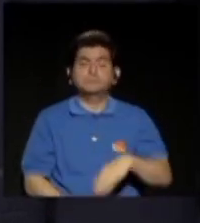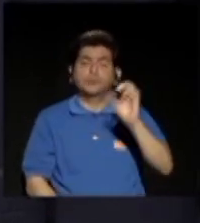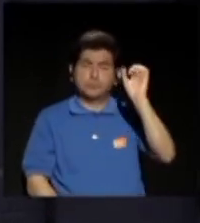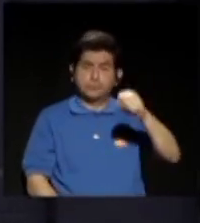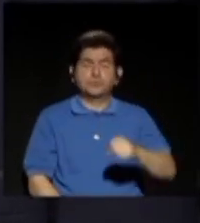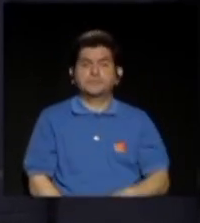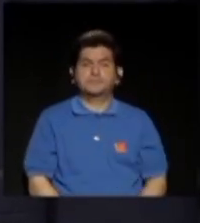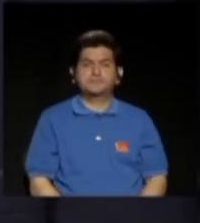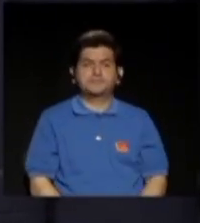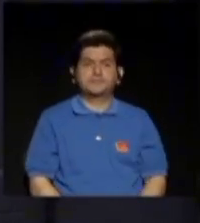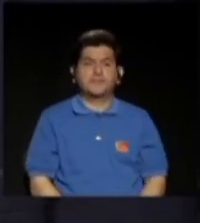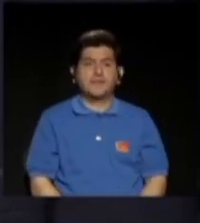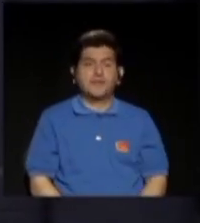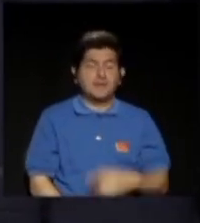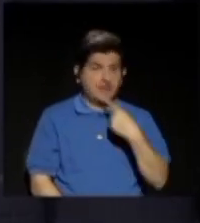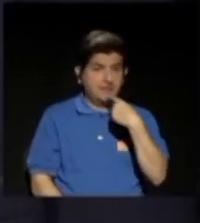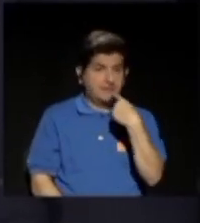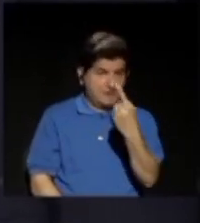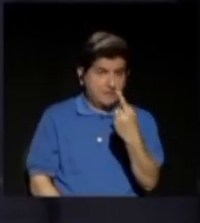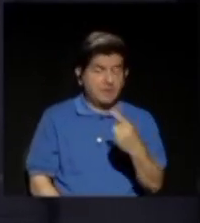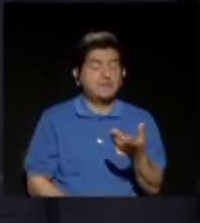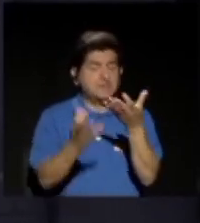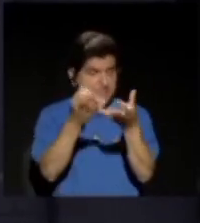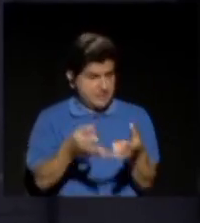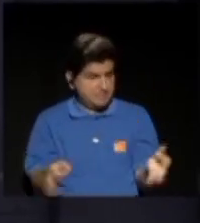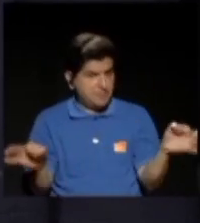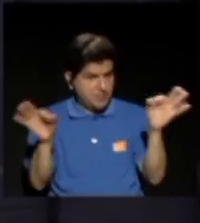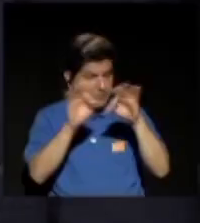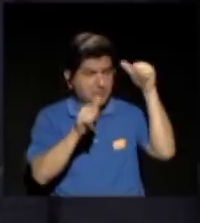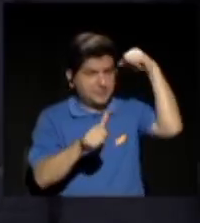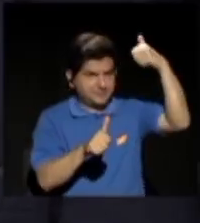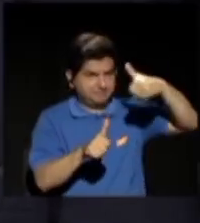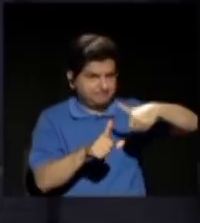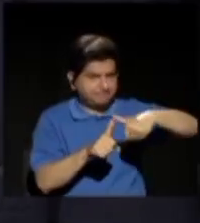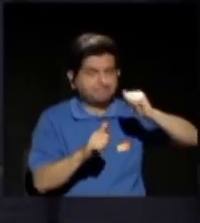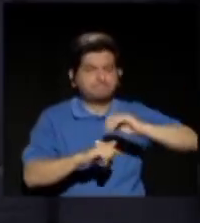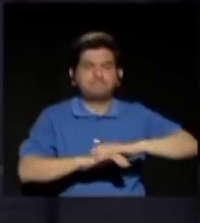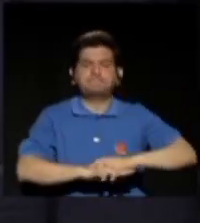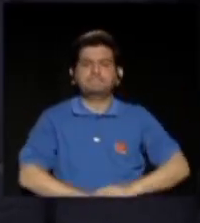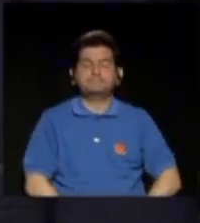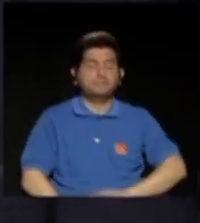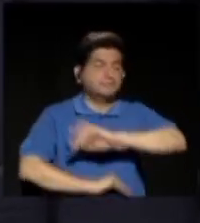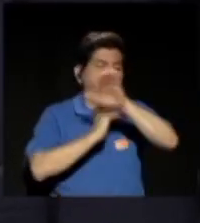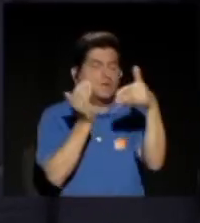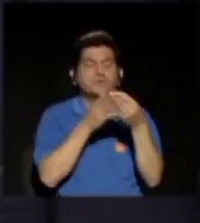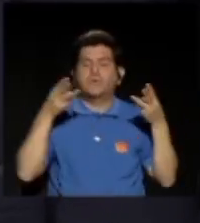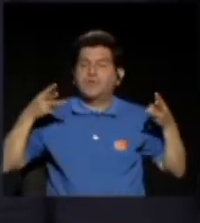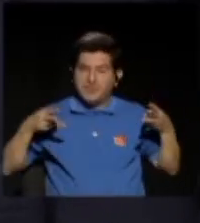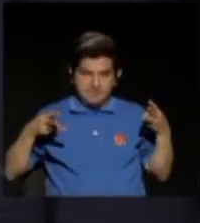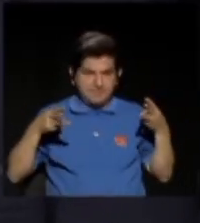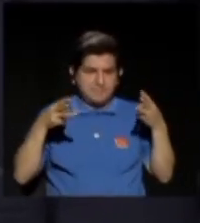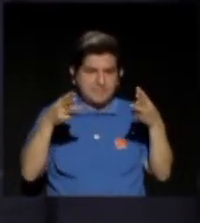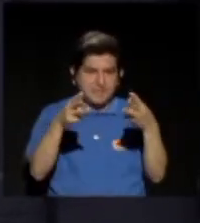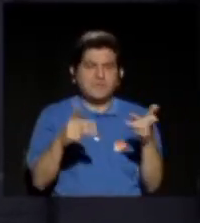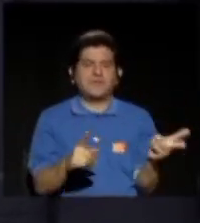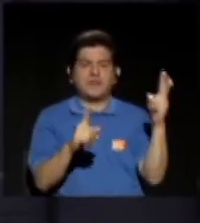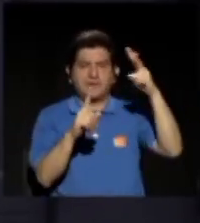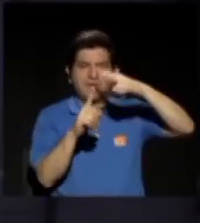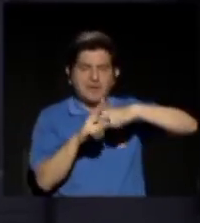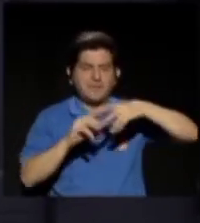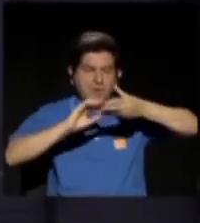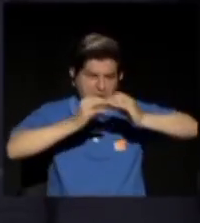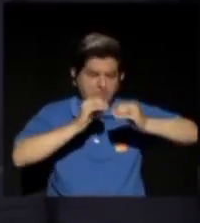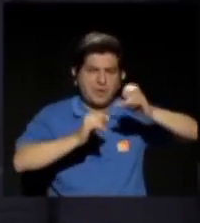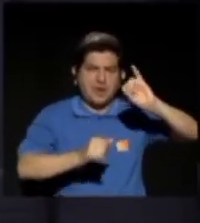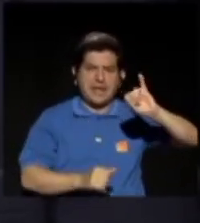efectivamente. Bueno, una de las cosas que usted menciona y que yo creo que es muy importante retomar es que toda la metodología que aplicamos para el cálculo